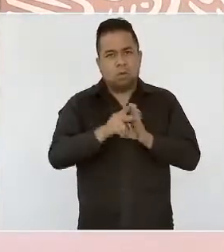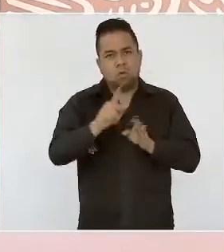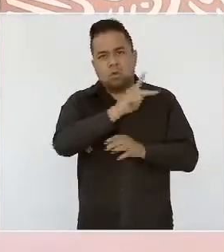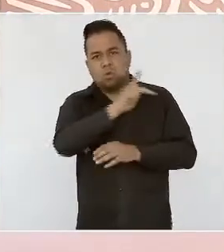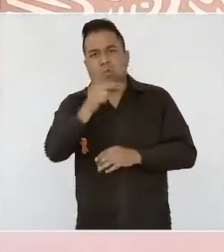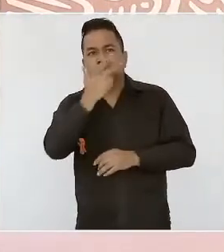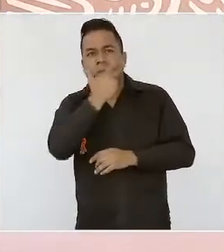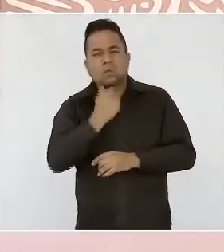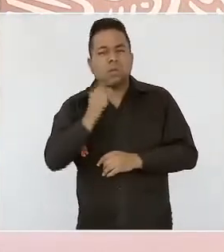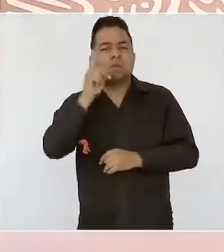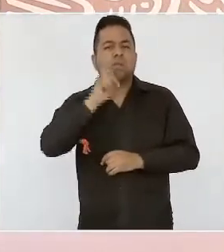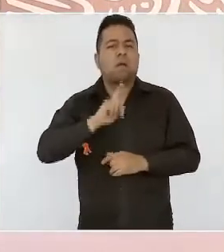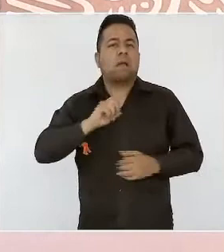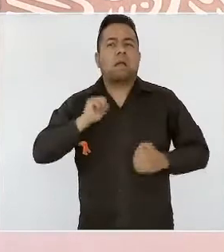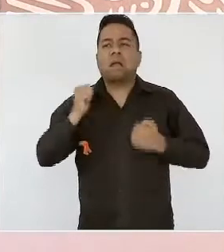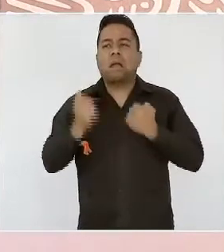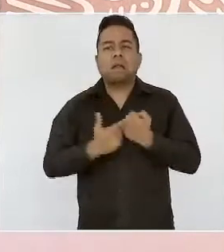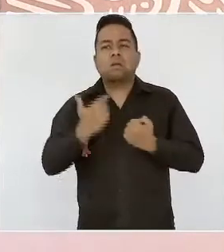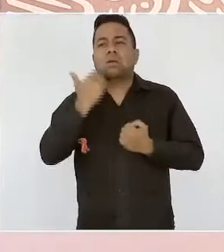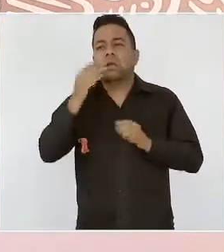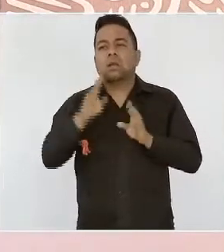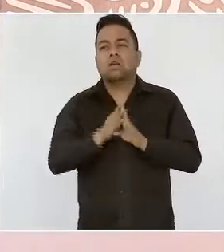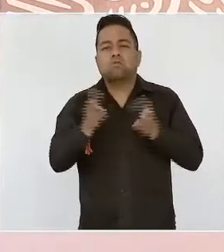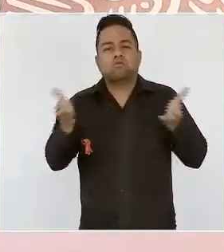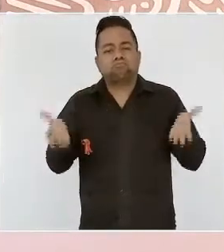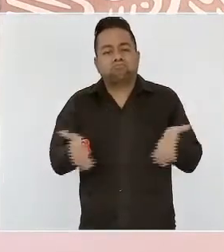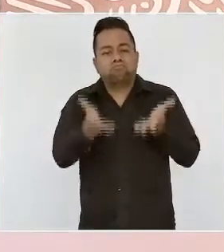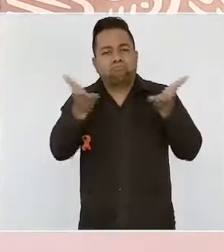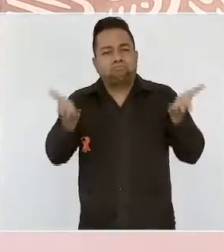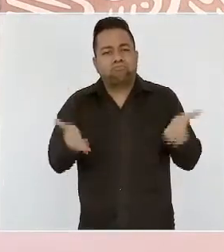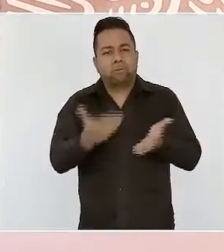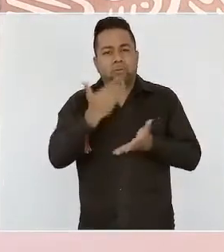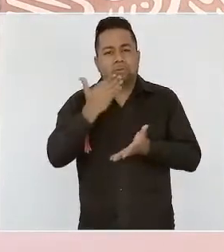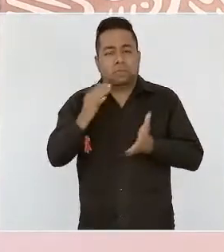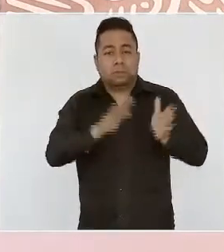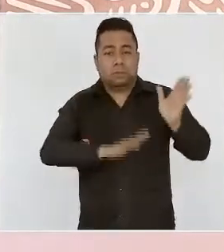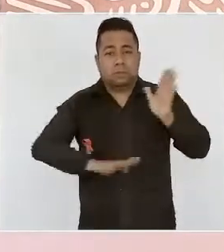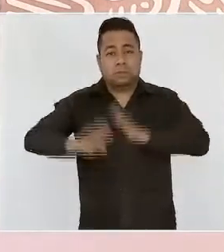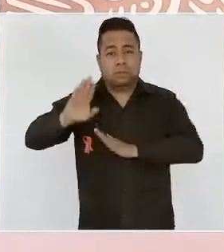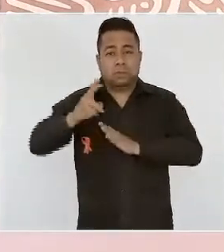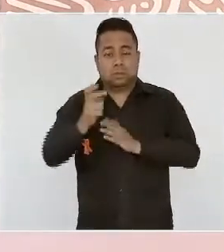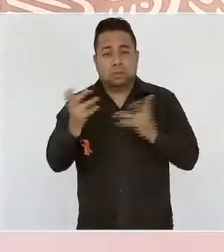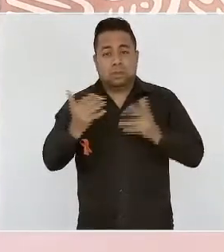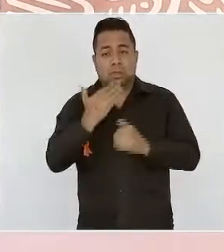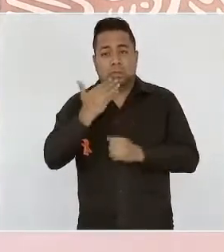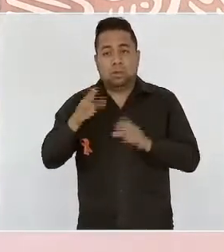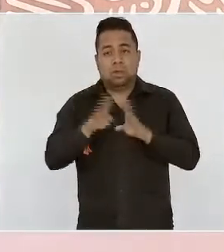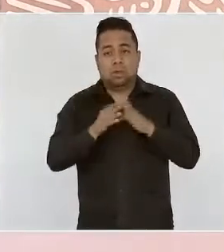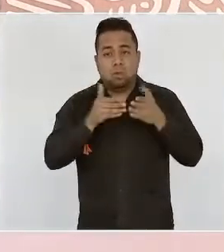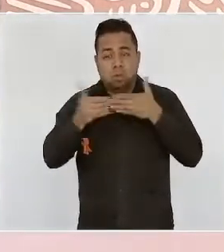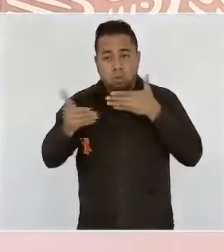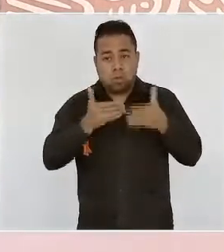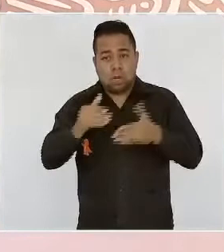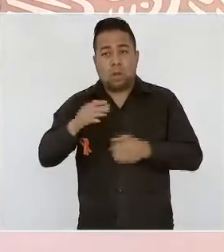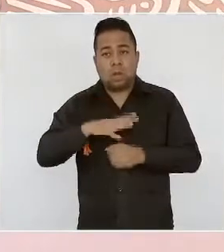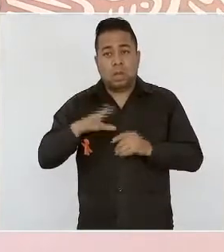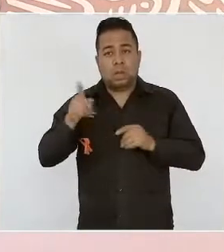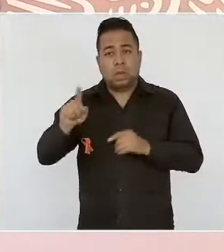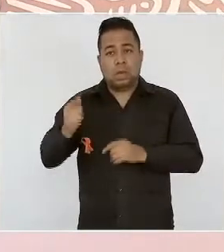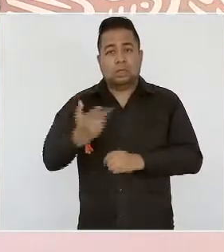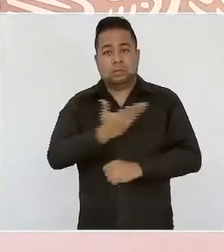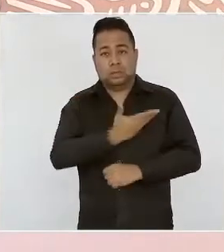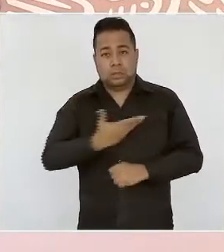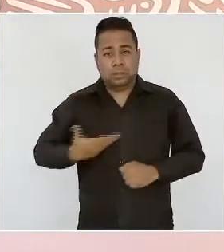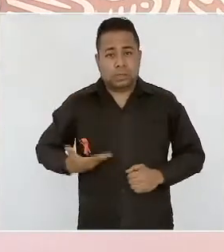todos buscando el bien común, lo hacemos también porque como modelo tenemos a un